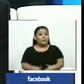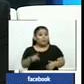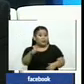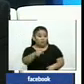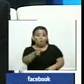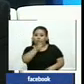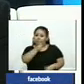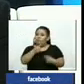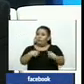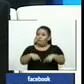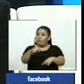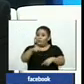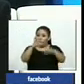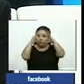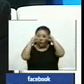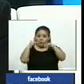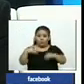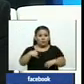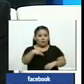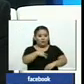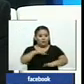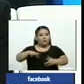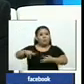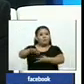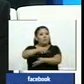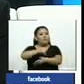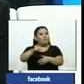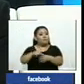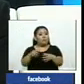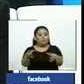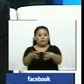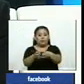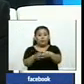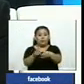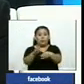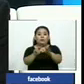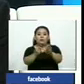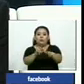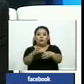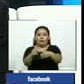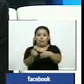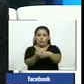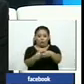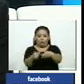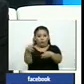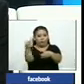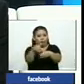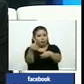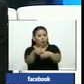Tenemos más noticias. En esta noche, el Ministerio de Medio Ambiente capacitó a 70 observadores locales para